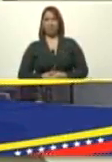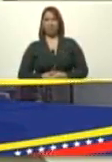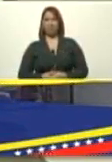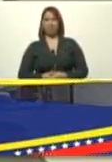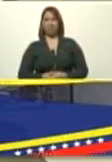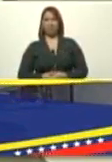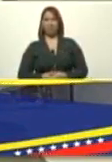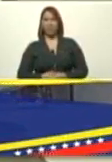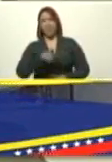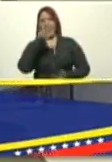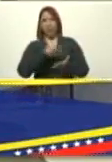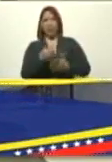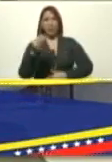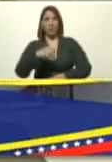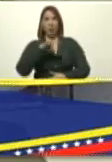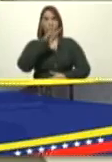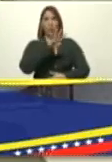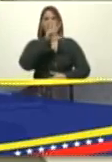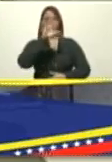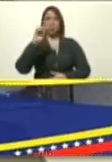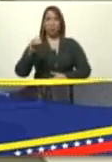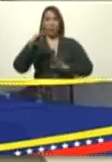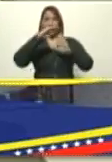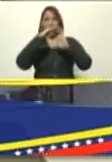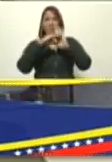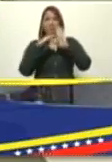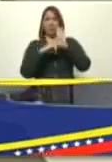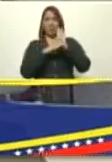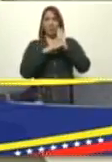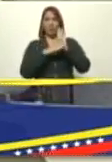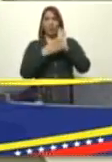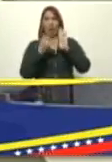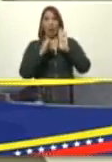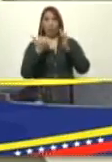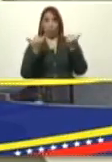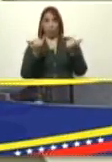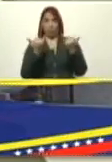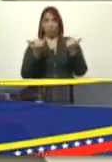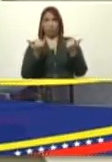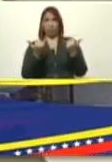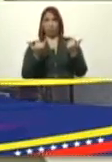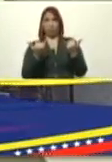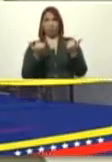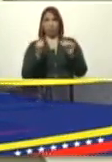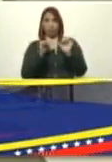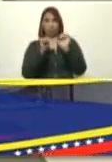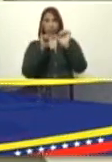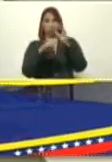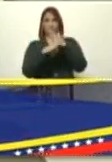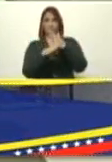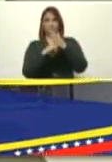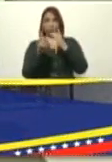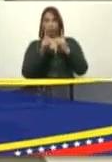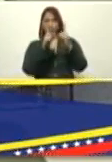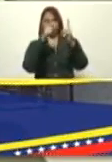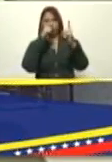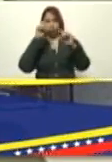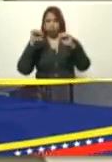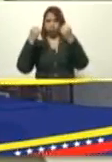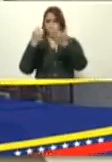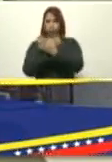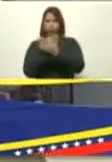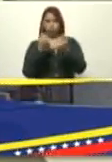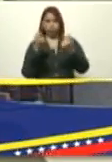Y aprobaron más de 450 medidas que están vigentes de persecución y bloqueo